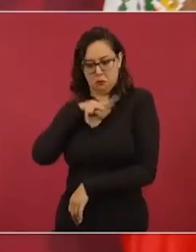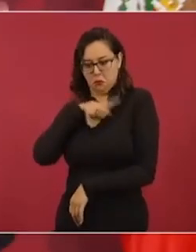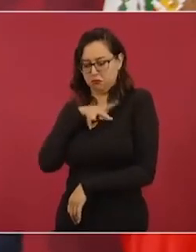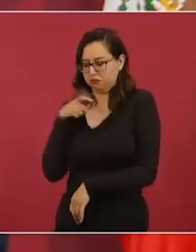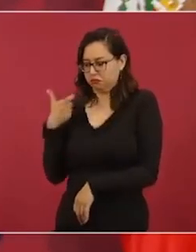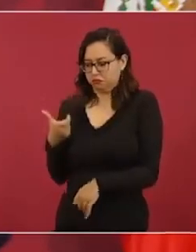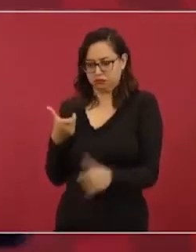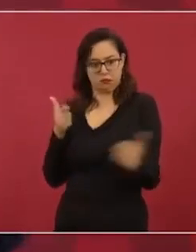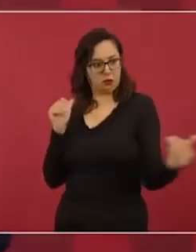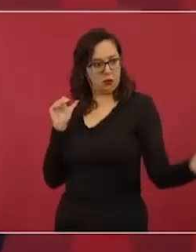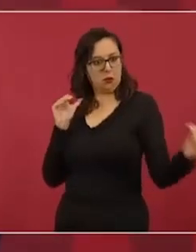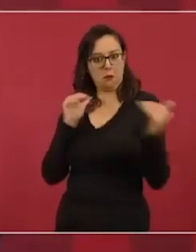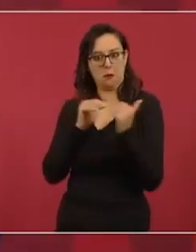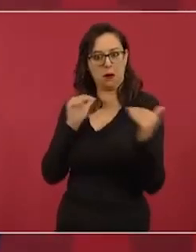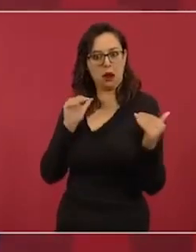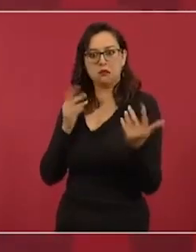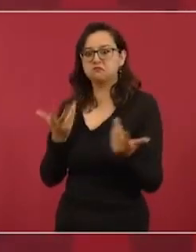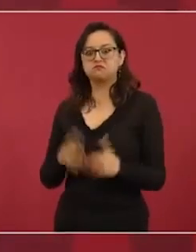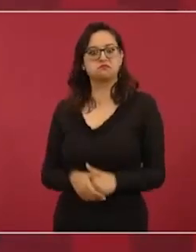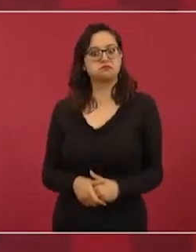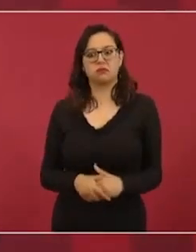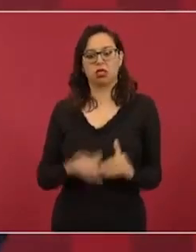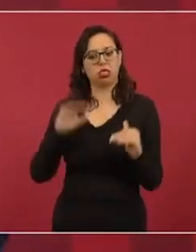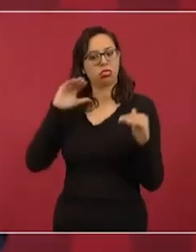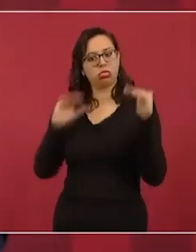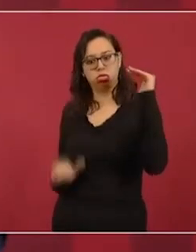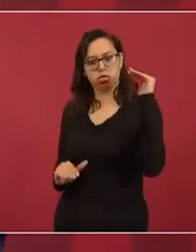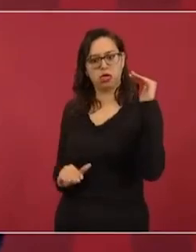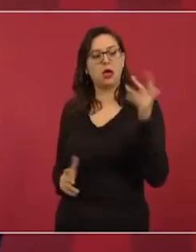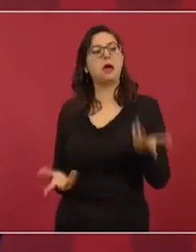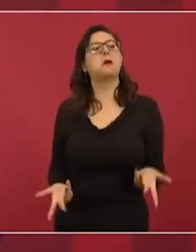es más, si quiere le cambio lo que tengo